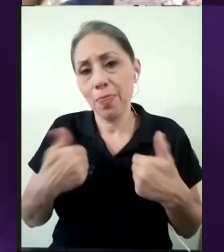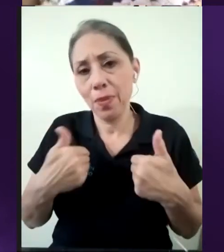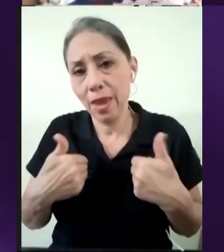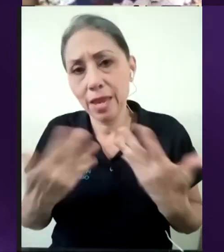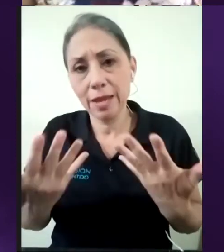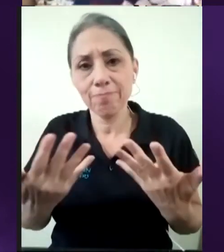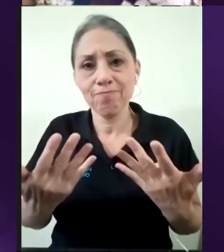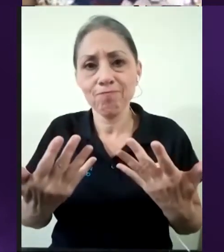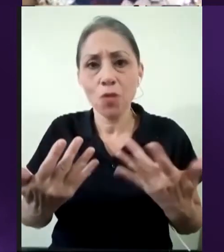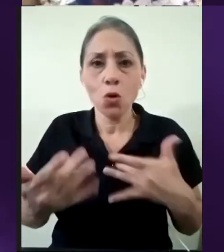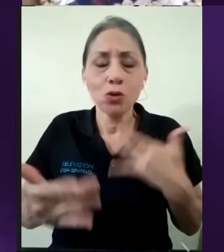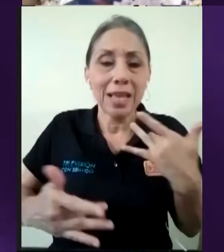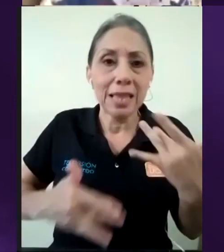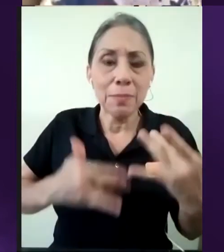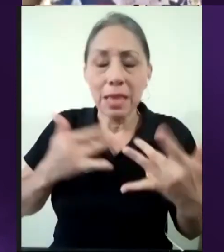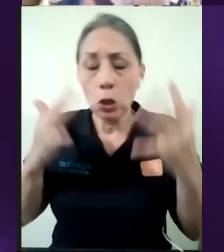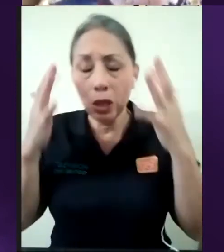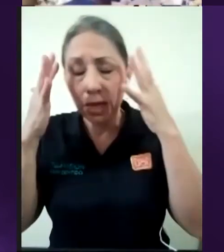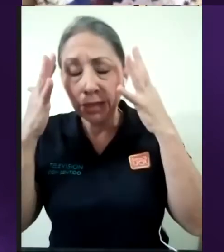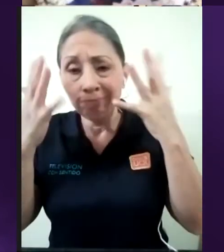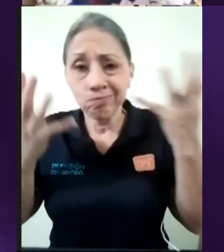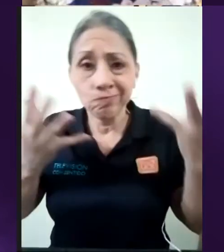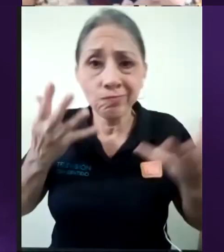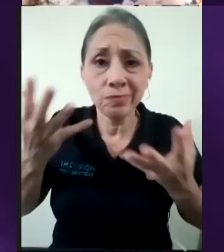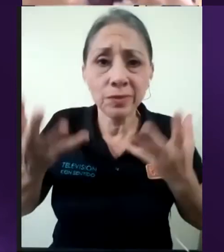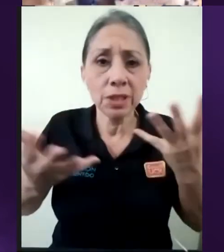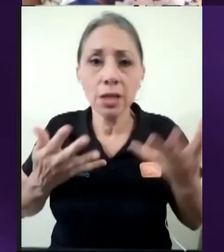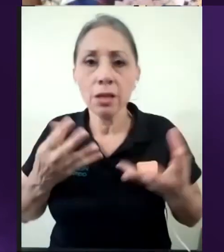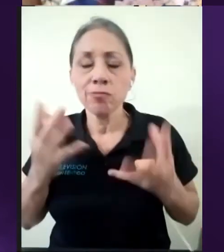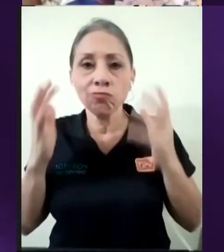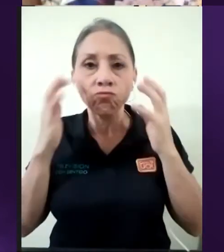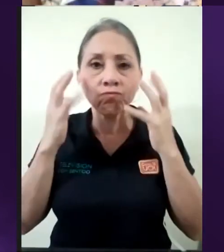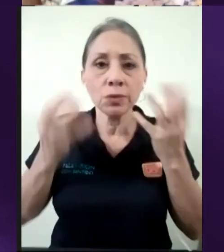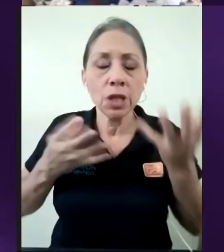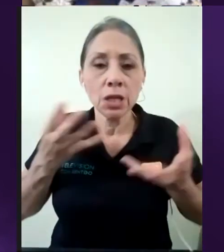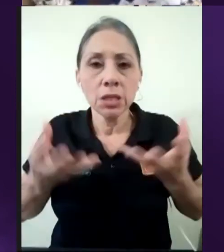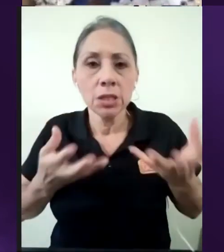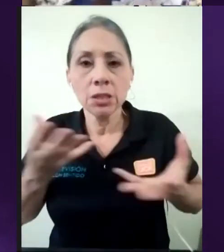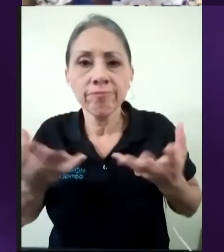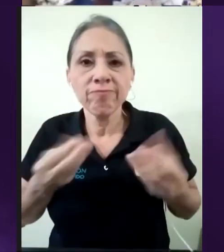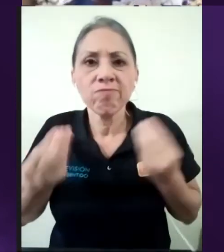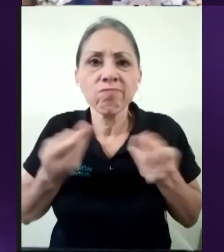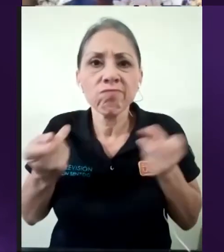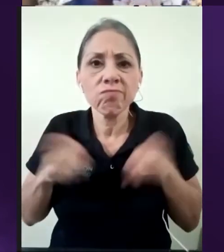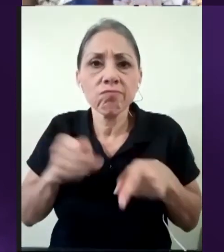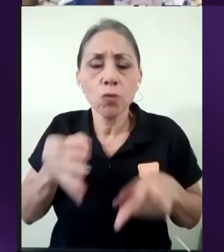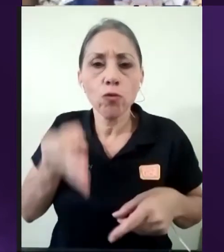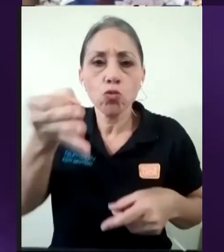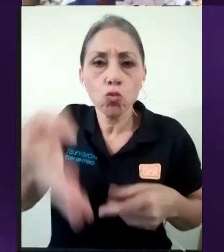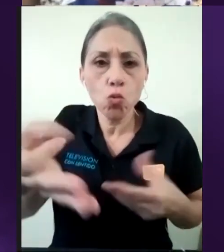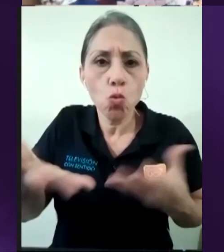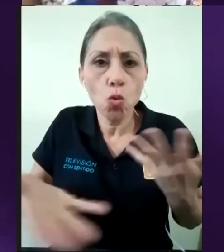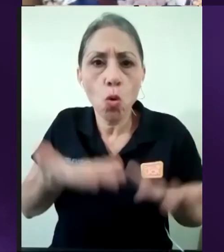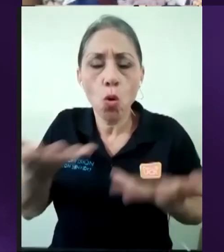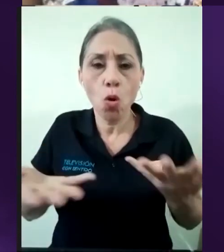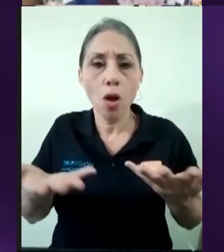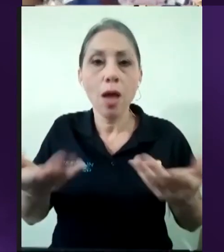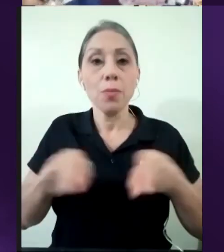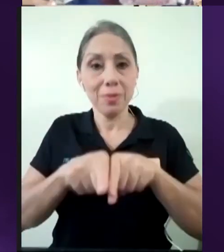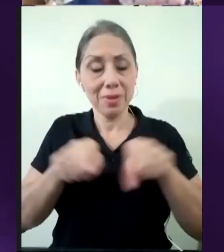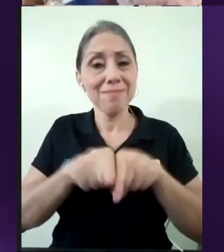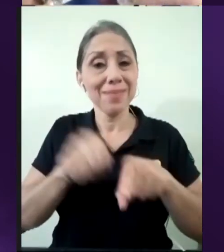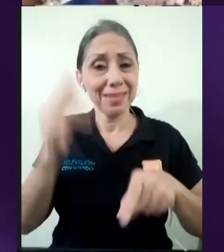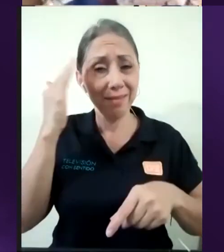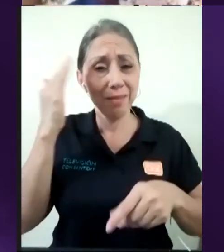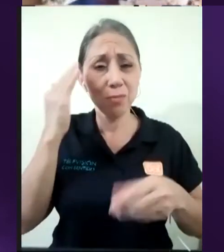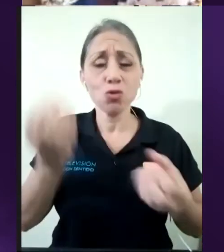sentimiento de desesperanza, de intranquilidad o de preocupación sobre su futuro, porque también sabemos que hay muchas